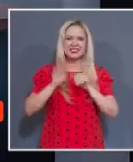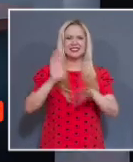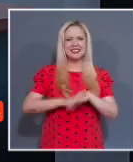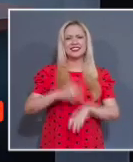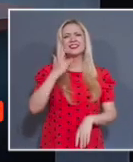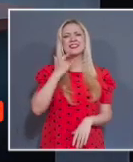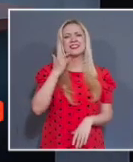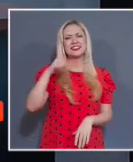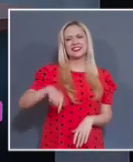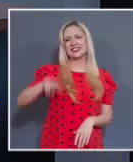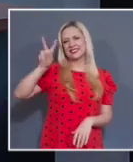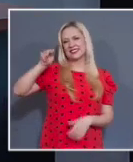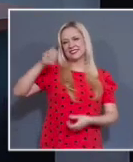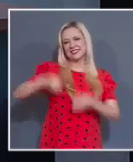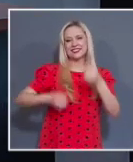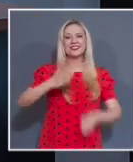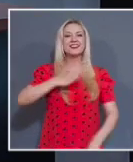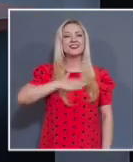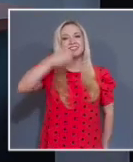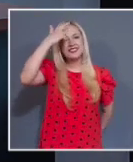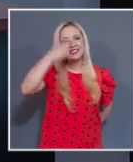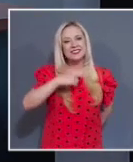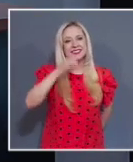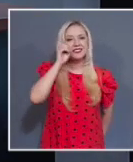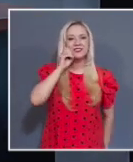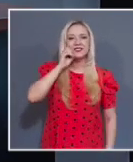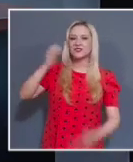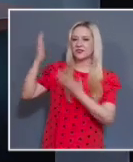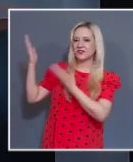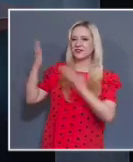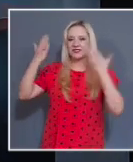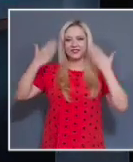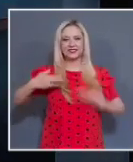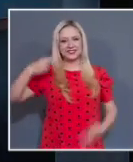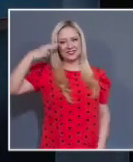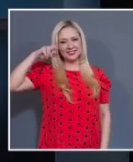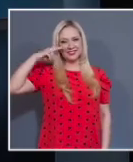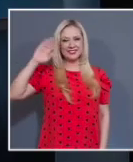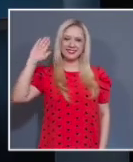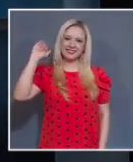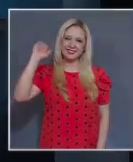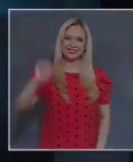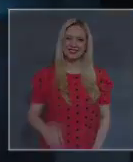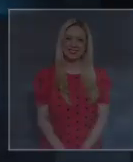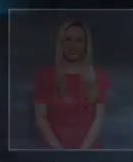esta señal. Muy buenas noches, soy Oscar González. Nos vemos en la próxima.